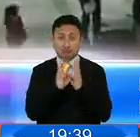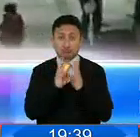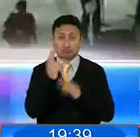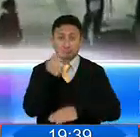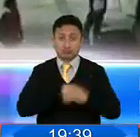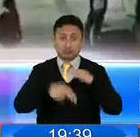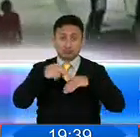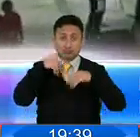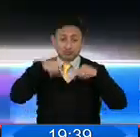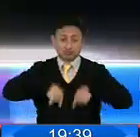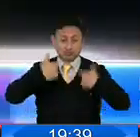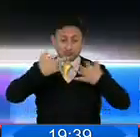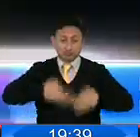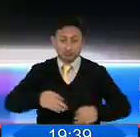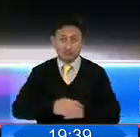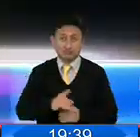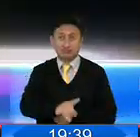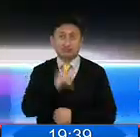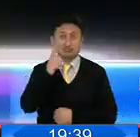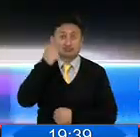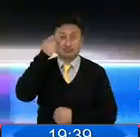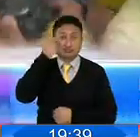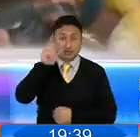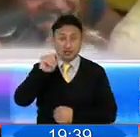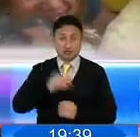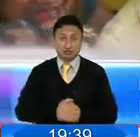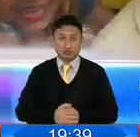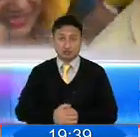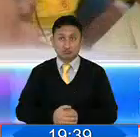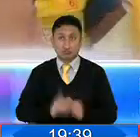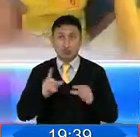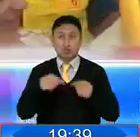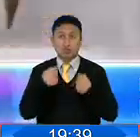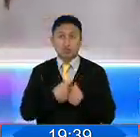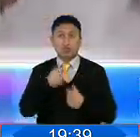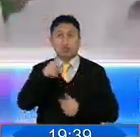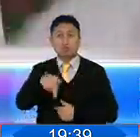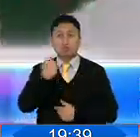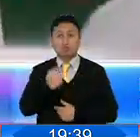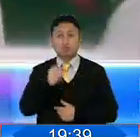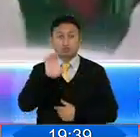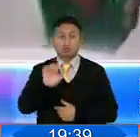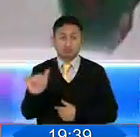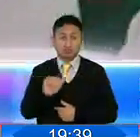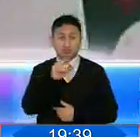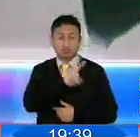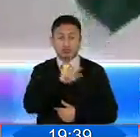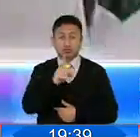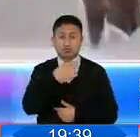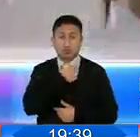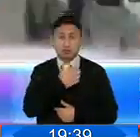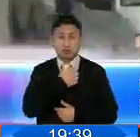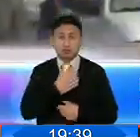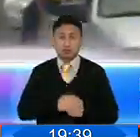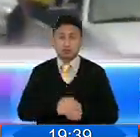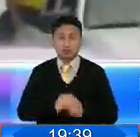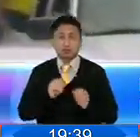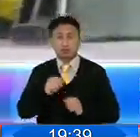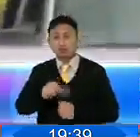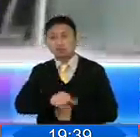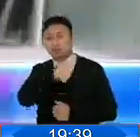para oficializar la candidatura de su líder Guillermo Lasso, y el Partido Social Cristiano hará lo propio el 21 de agosto. Existen